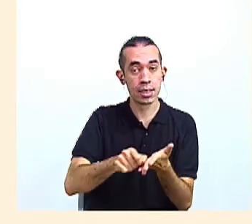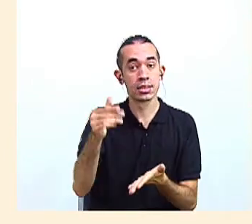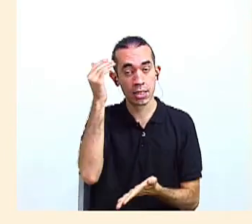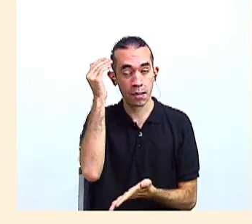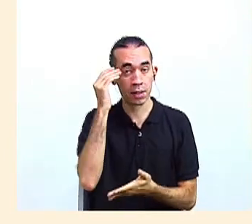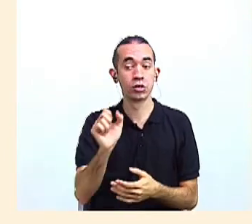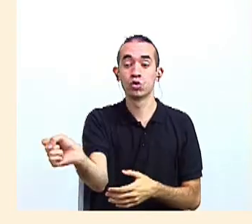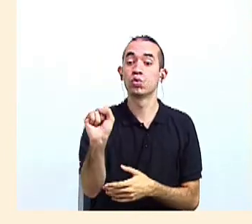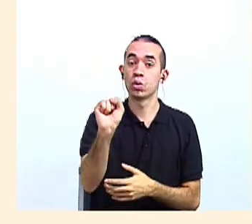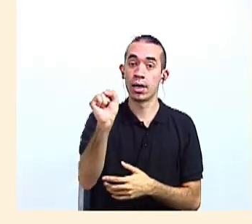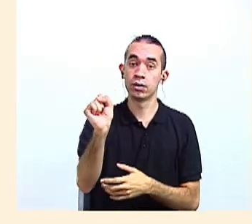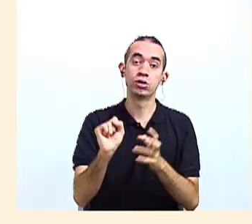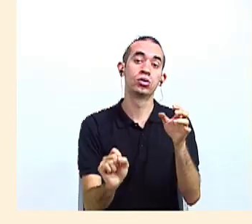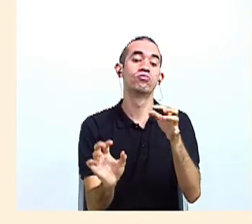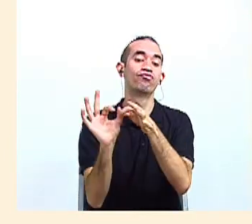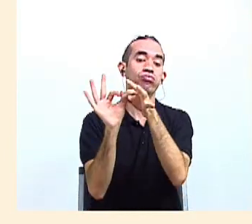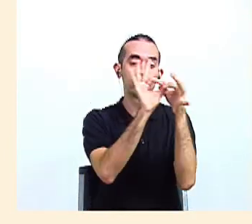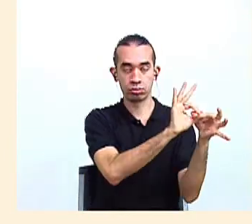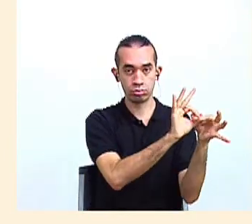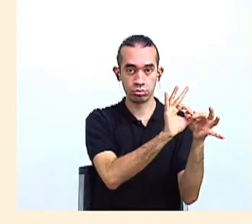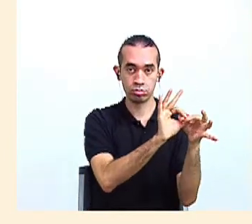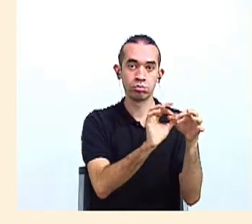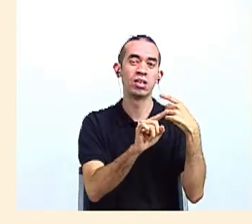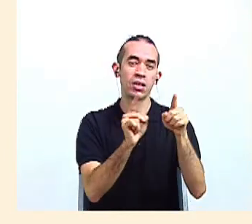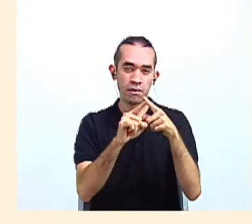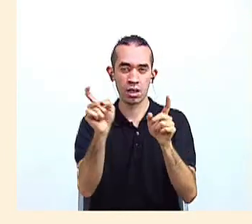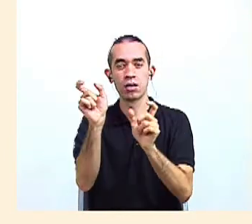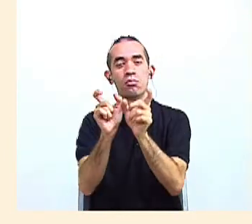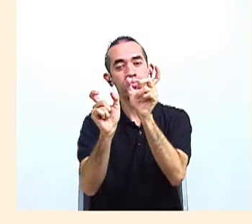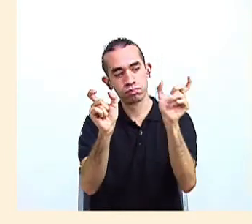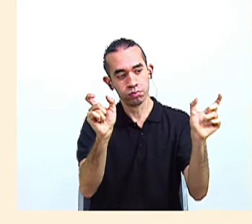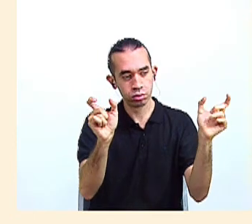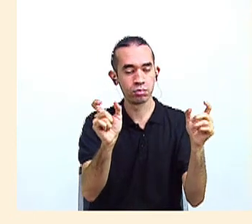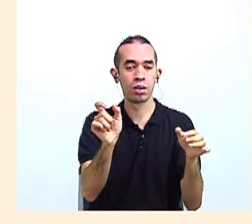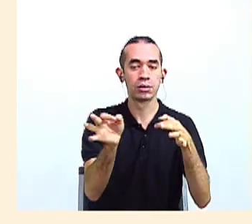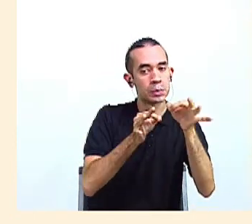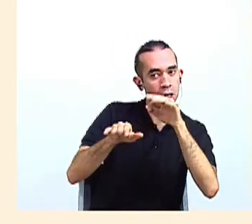cuenta el sujeto y su concordancia con sus atributos o con los